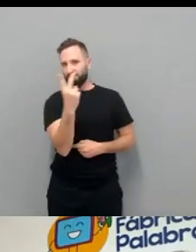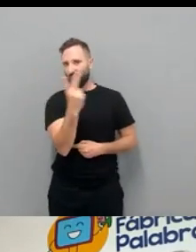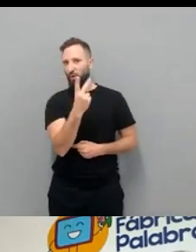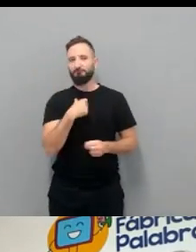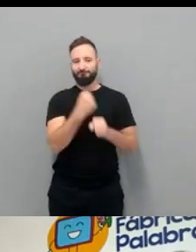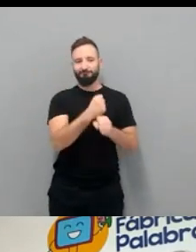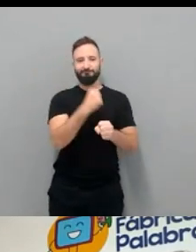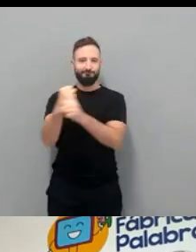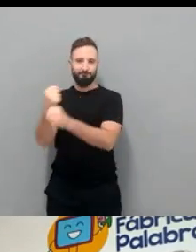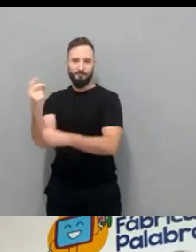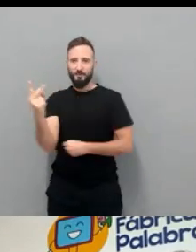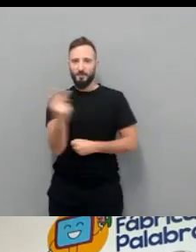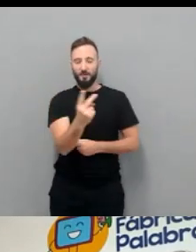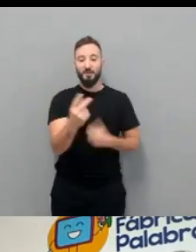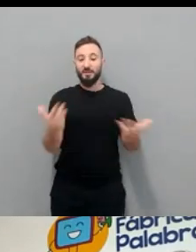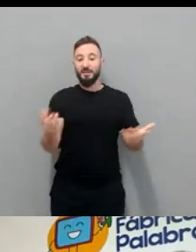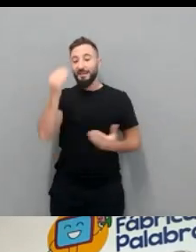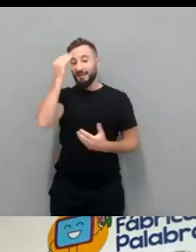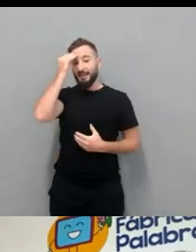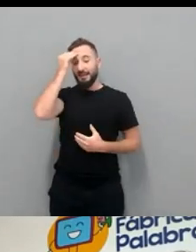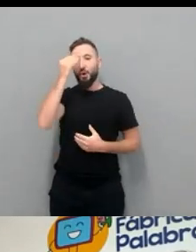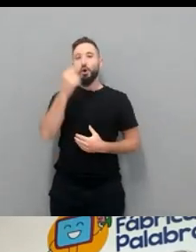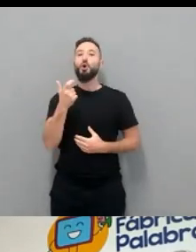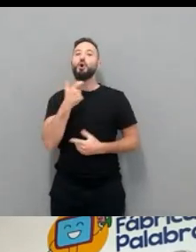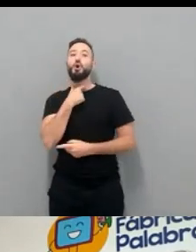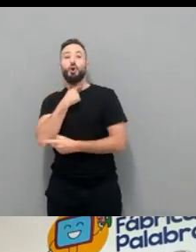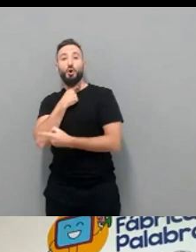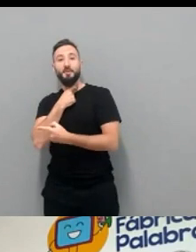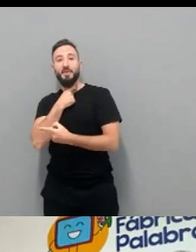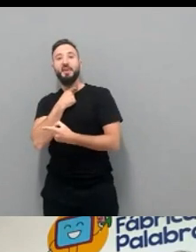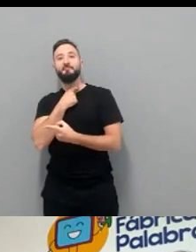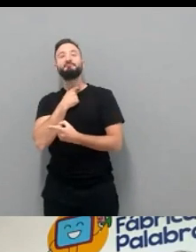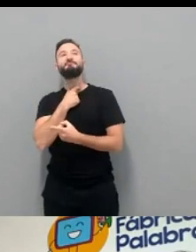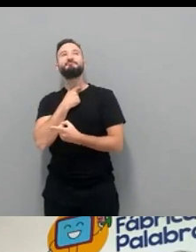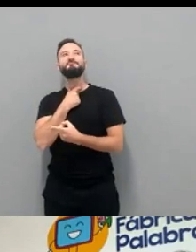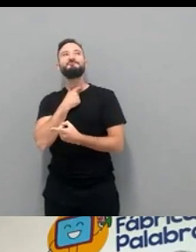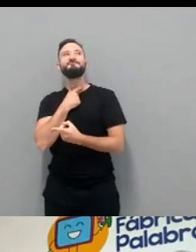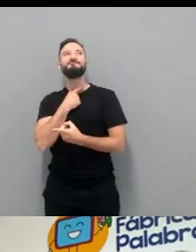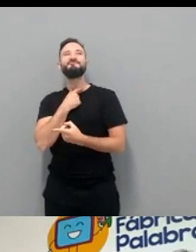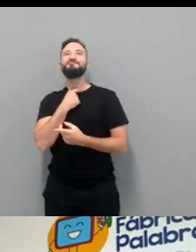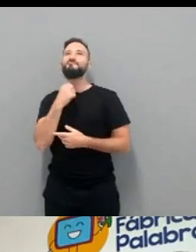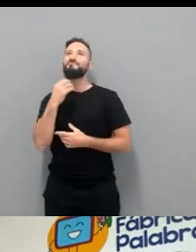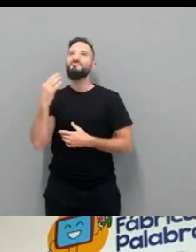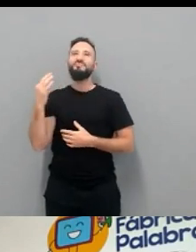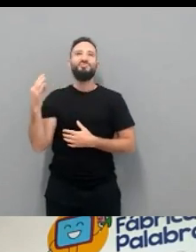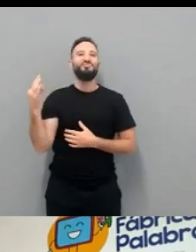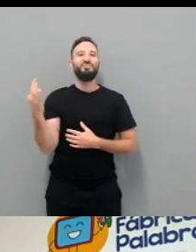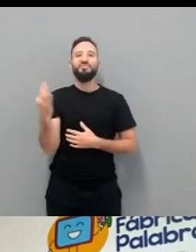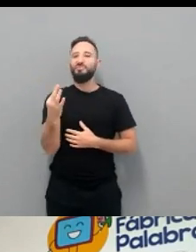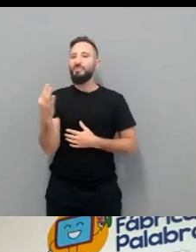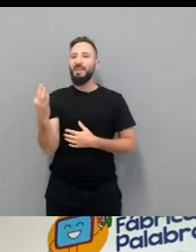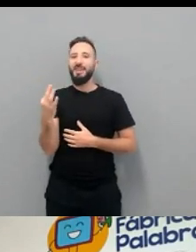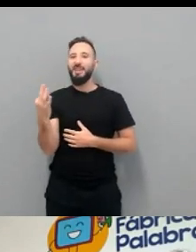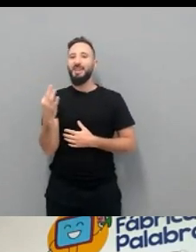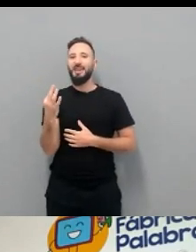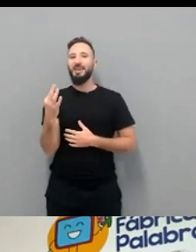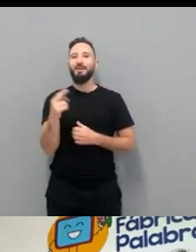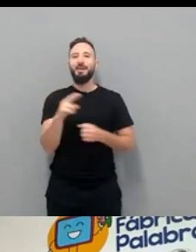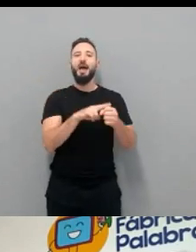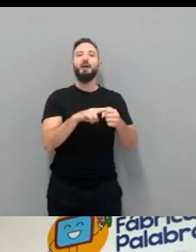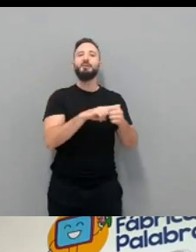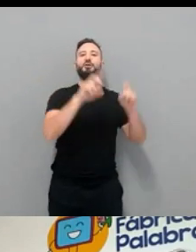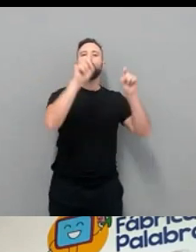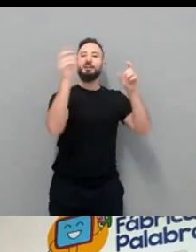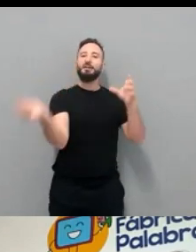creo que la logopedia tiene que, debería estar metido, debería incluirse dentro del ámbito educativo.